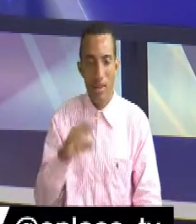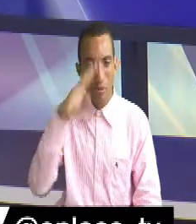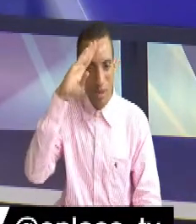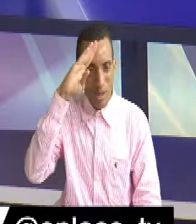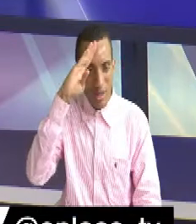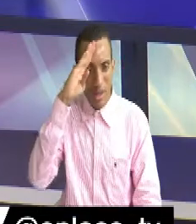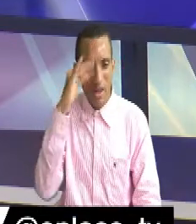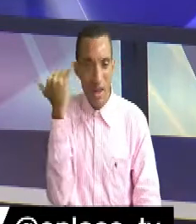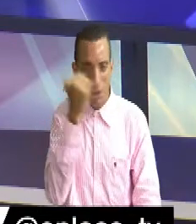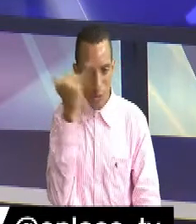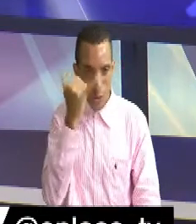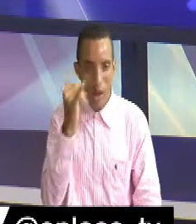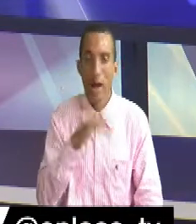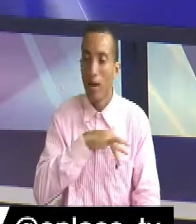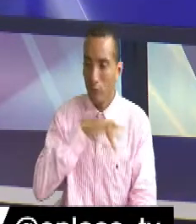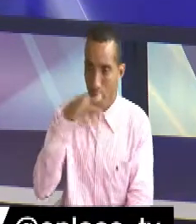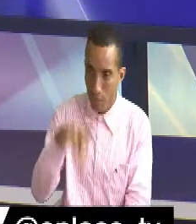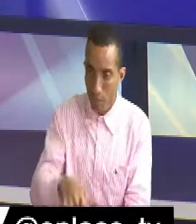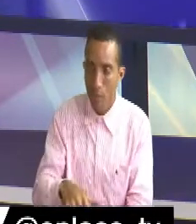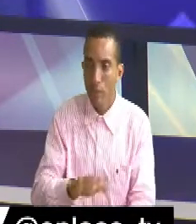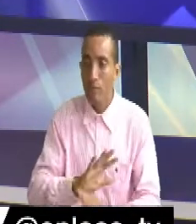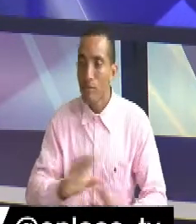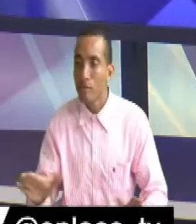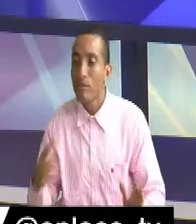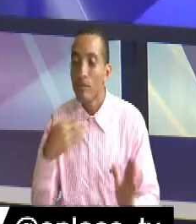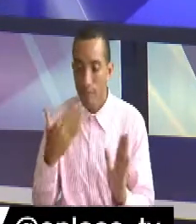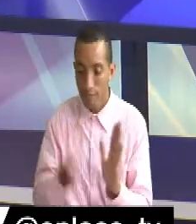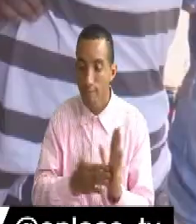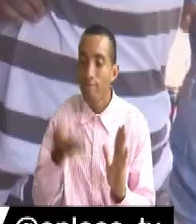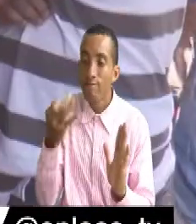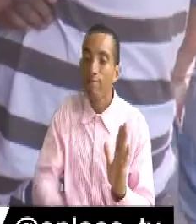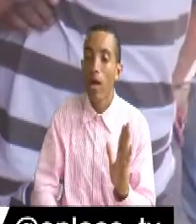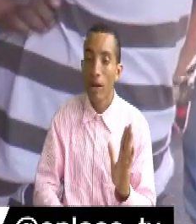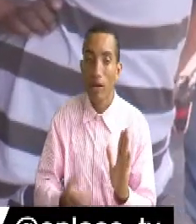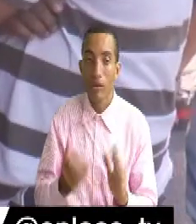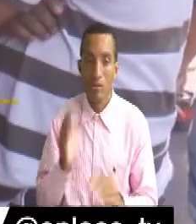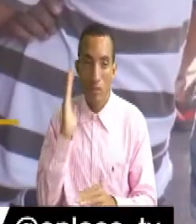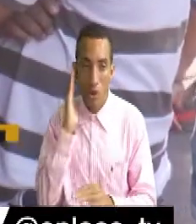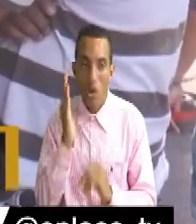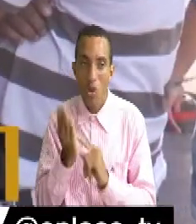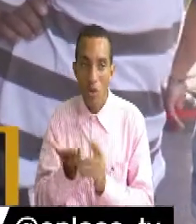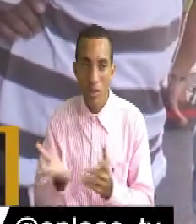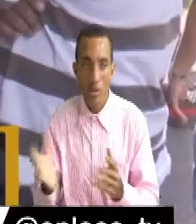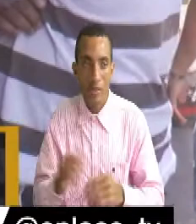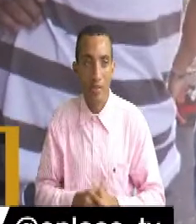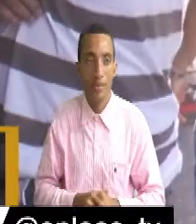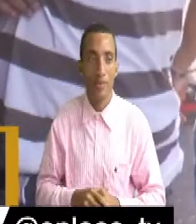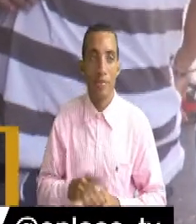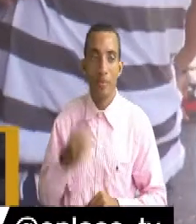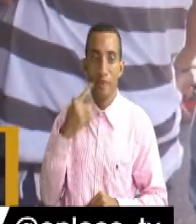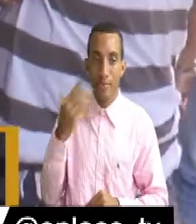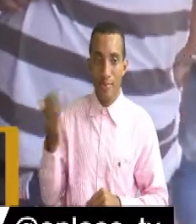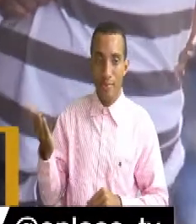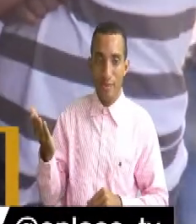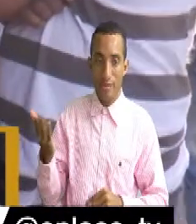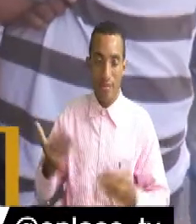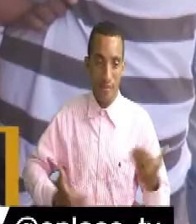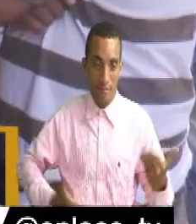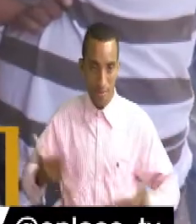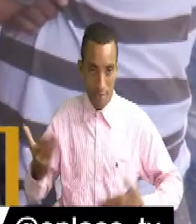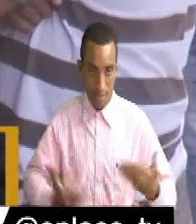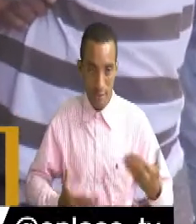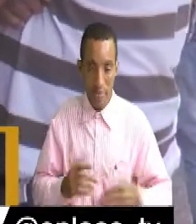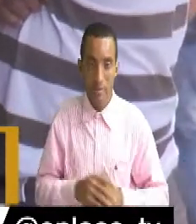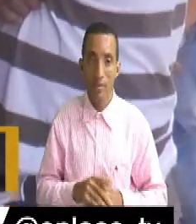mercancía sin documentación que acreditara su legalidad. Hasta ese local comercial ubicado en la avenida 52 del barrio